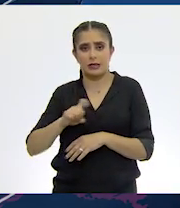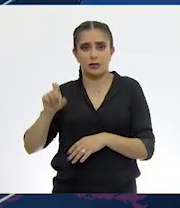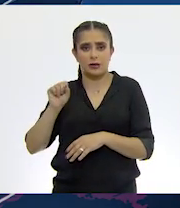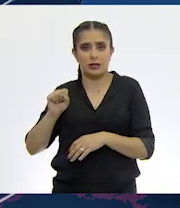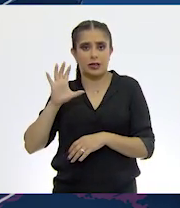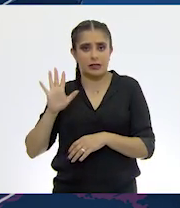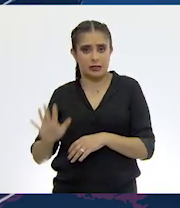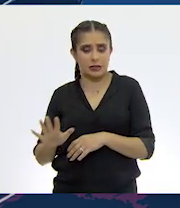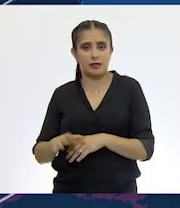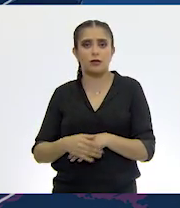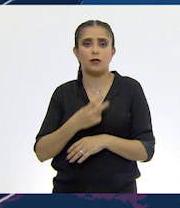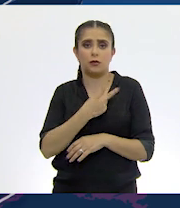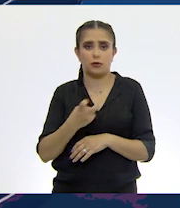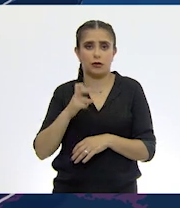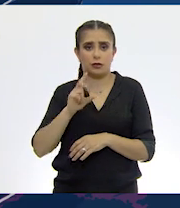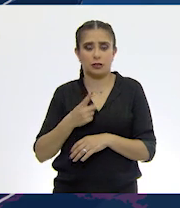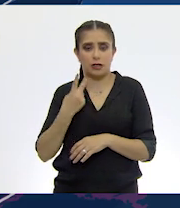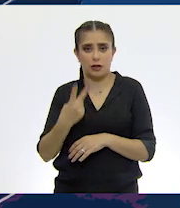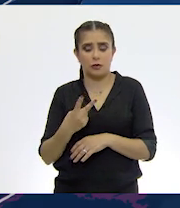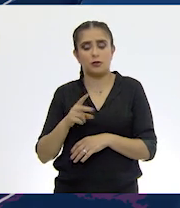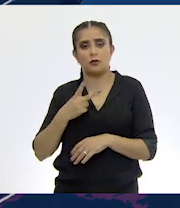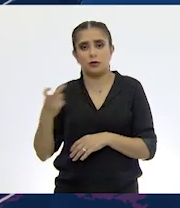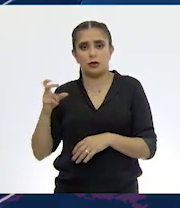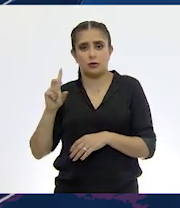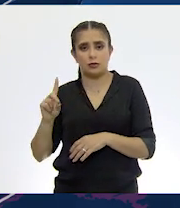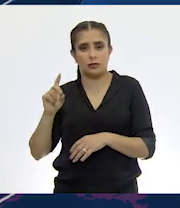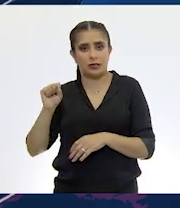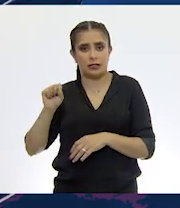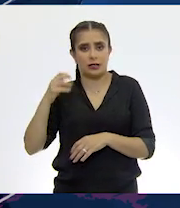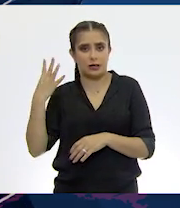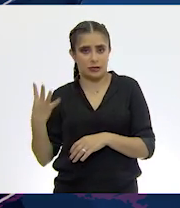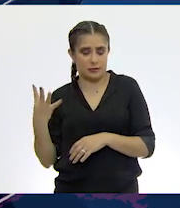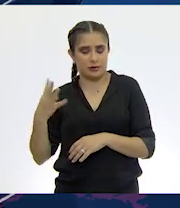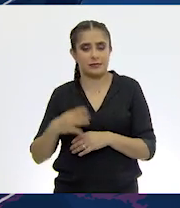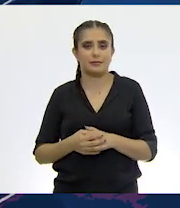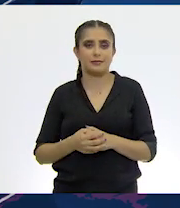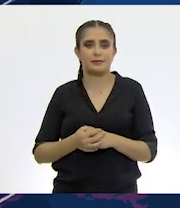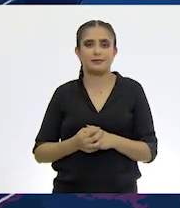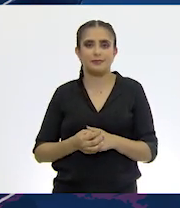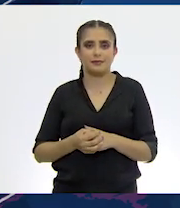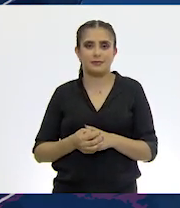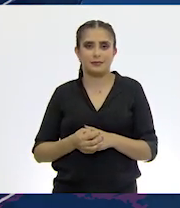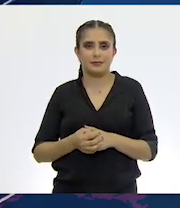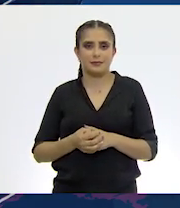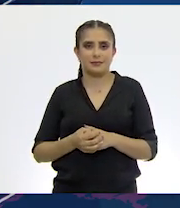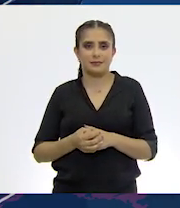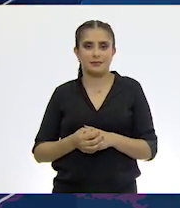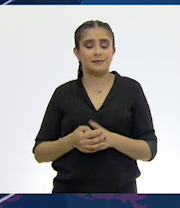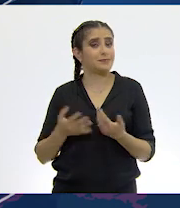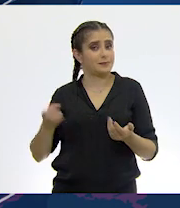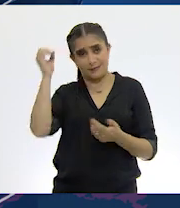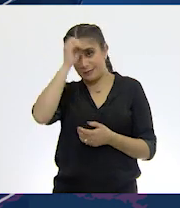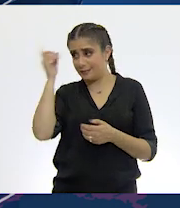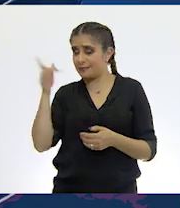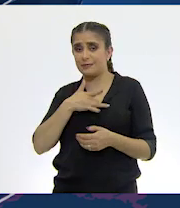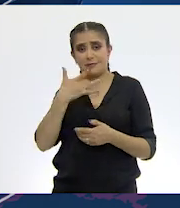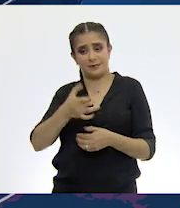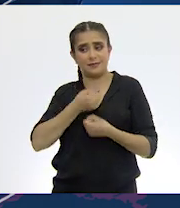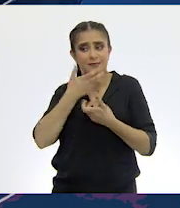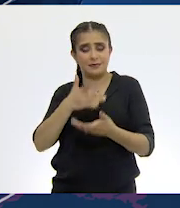165, 232 y 264. ¿Qué opinas de estos poemas,